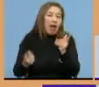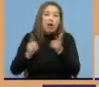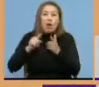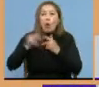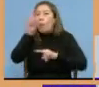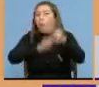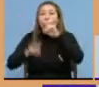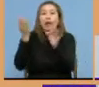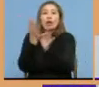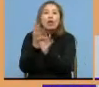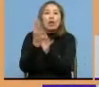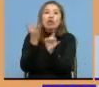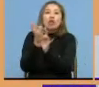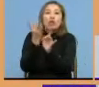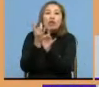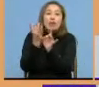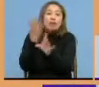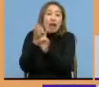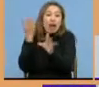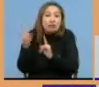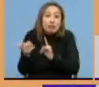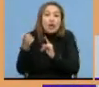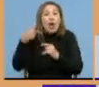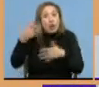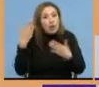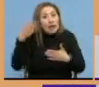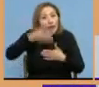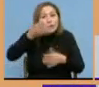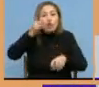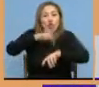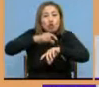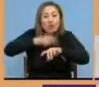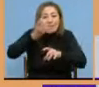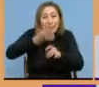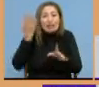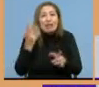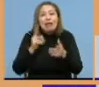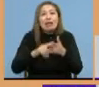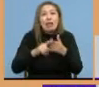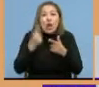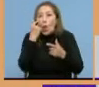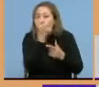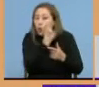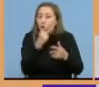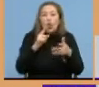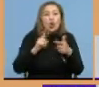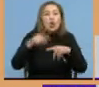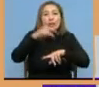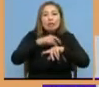especialistas ahora tenemos los especialistas atendiendo en nuestros hospitales y tenemos traumatólogos oftalmólogos